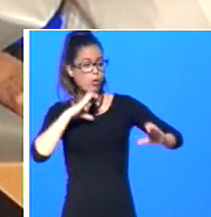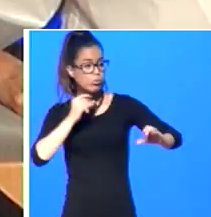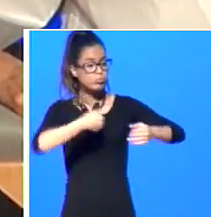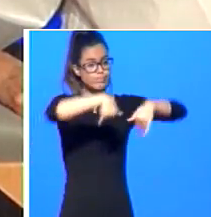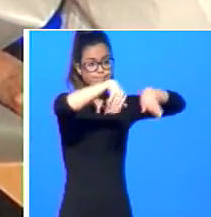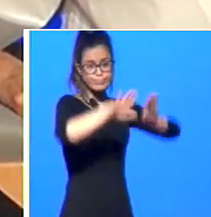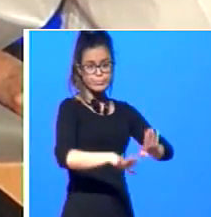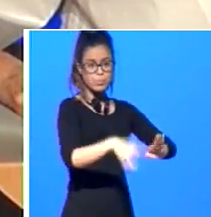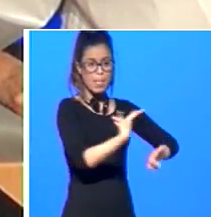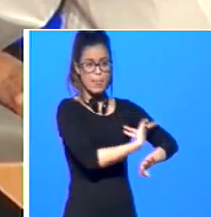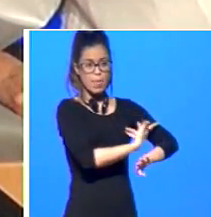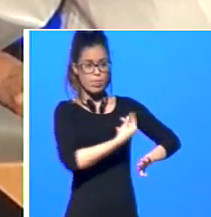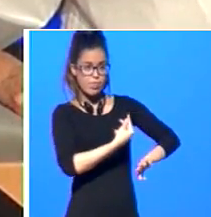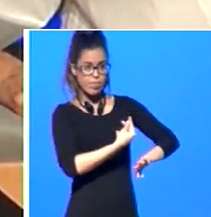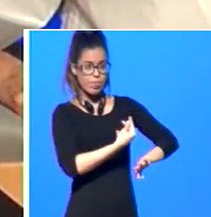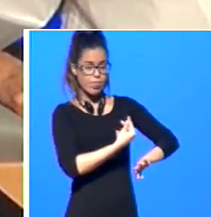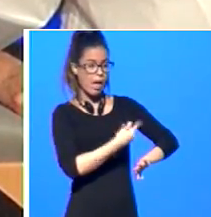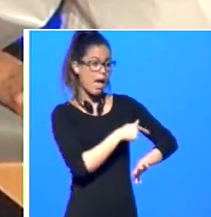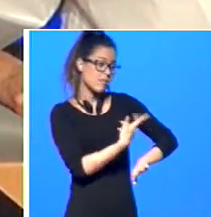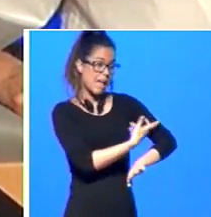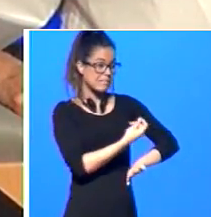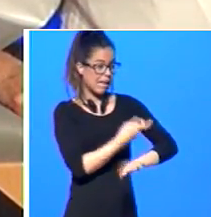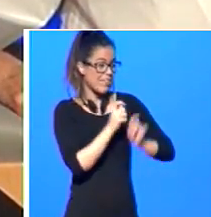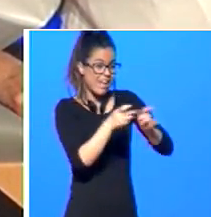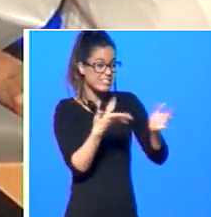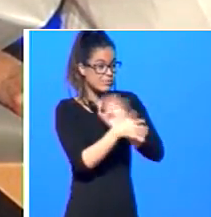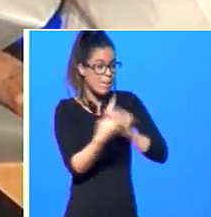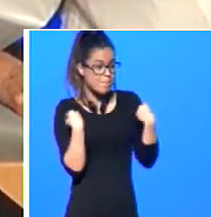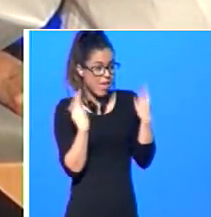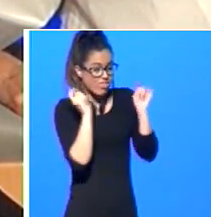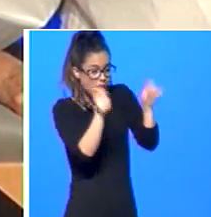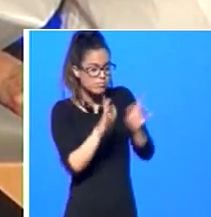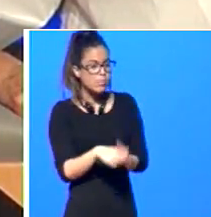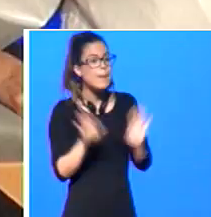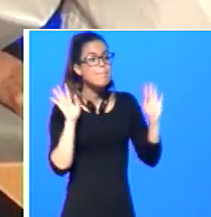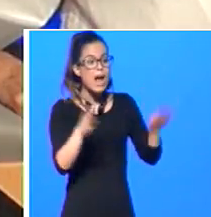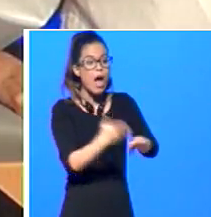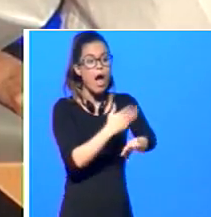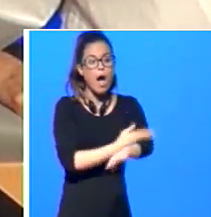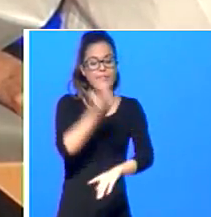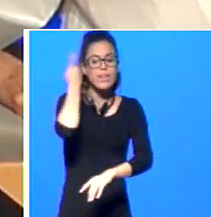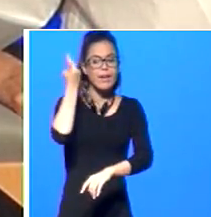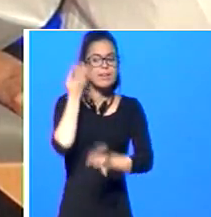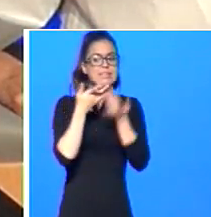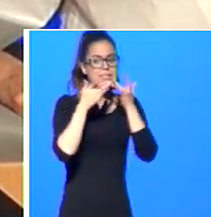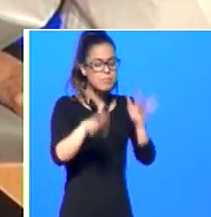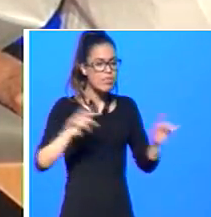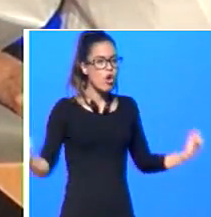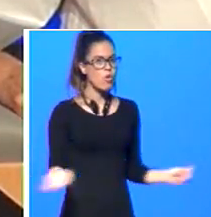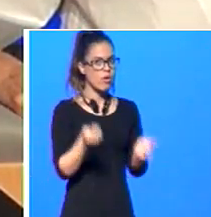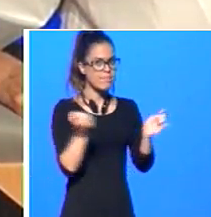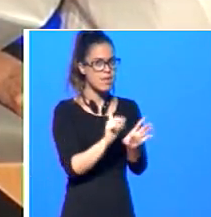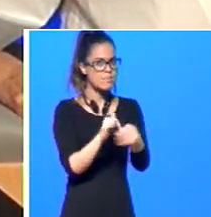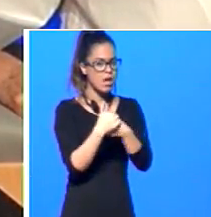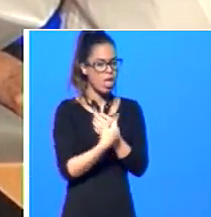sangre, dar sangre es dar vida, y el alumnado previamente ha trabajado una campaña de sensibilización de la comunidad